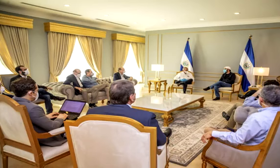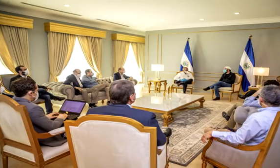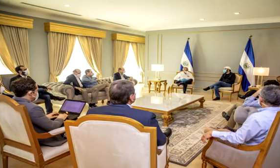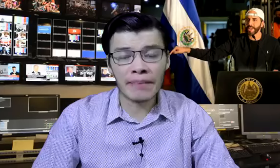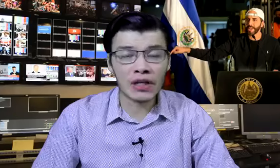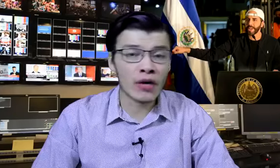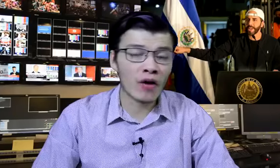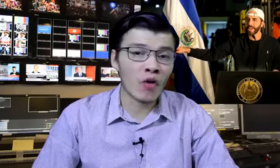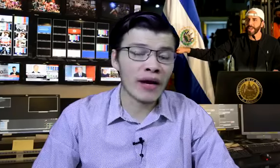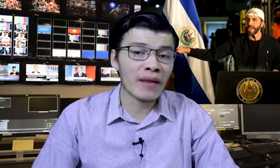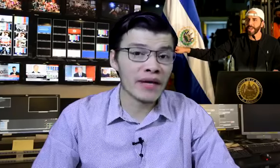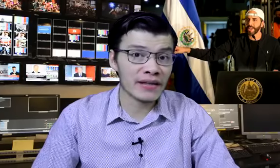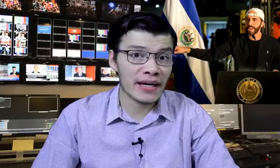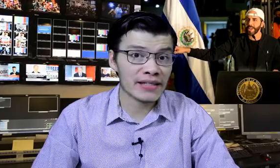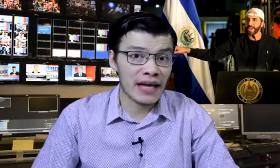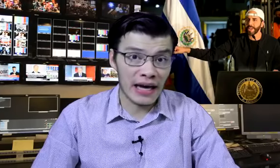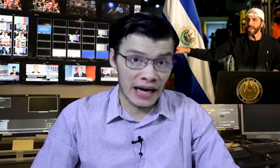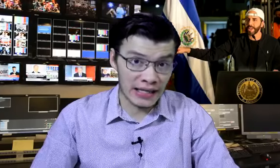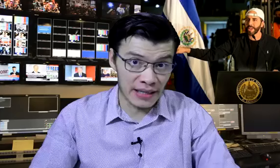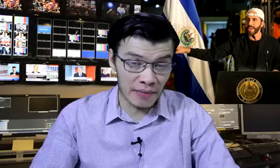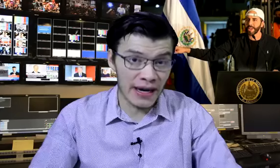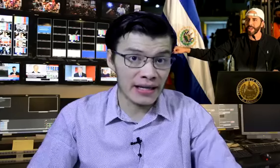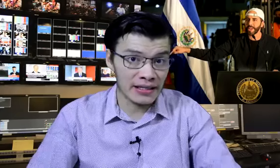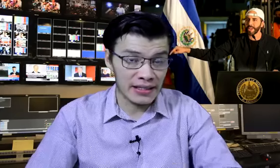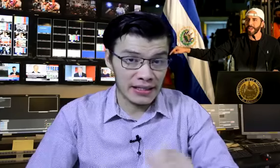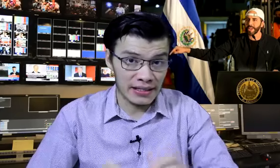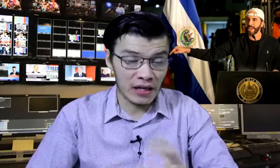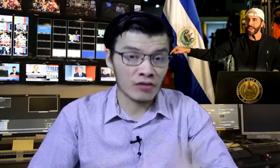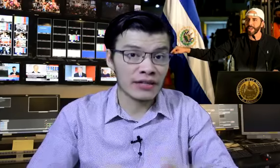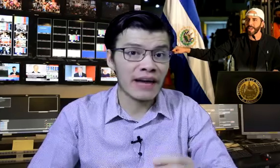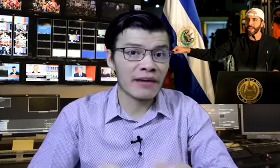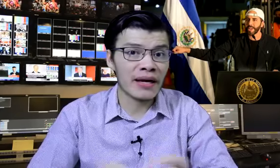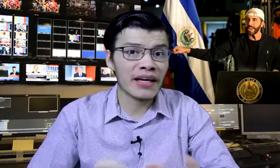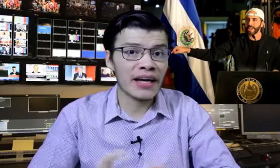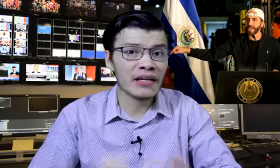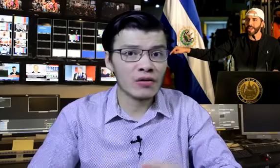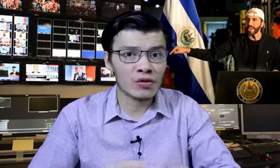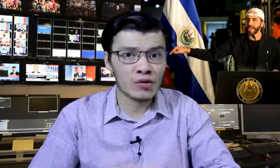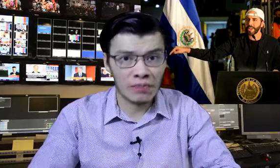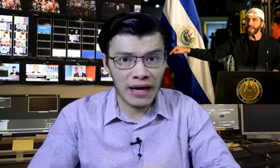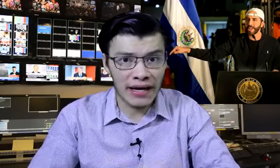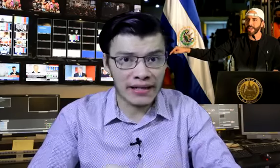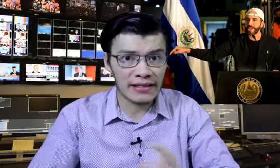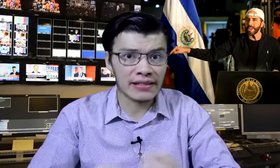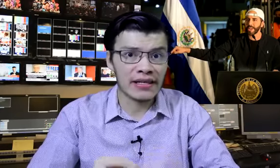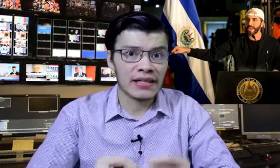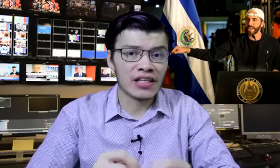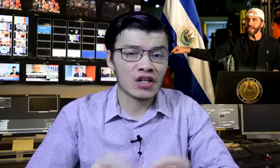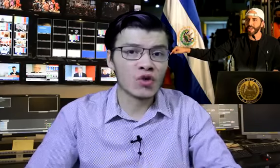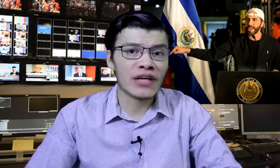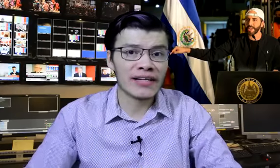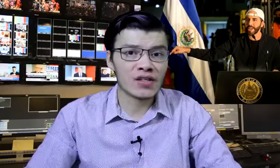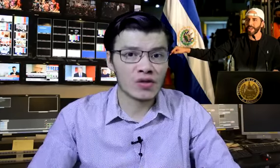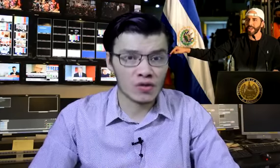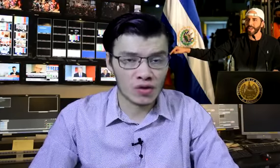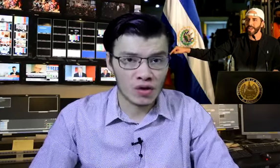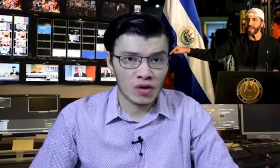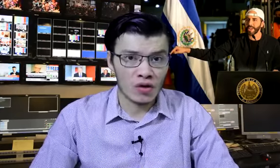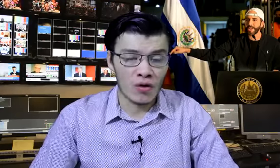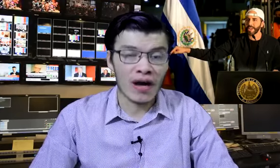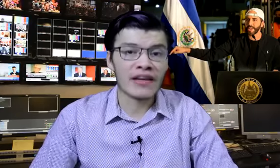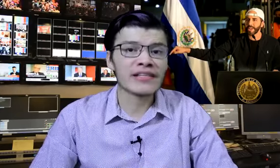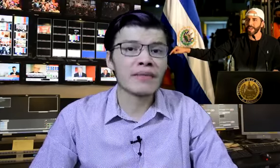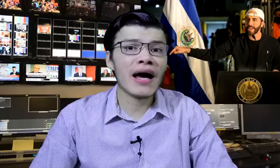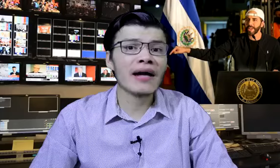fecha de reapertura económica mientras la asamblea se encontraba maquinando sus planes chanchullescos